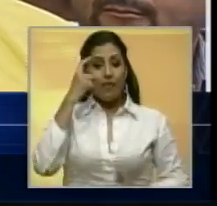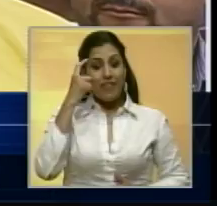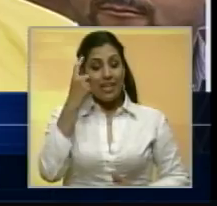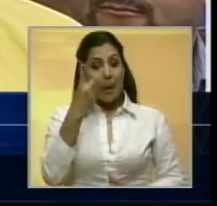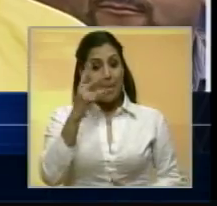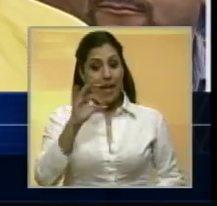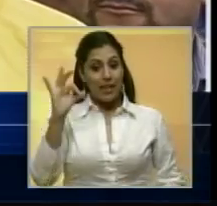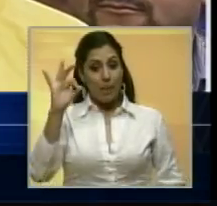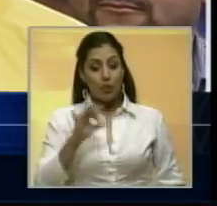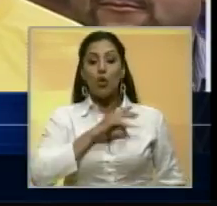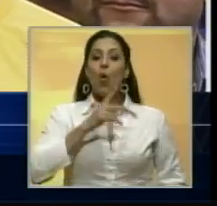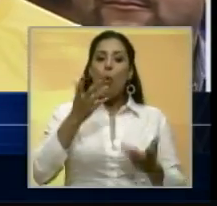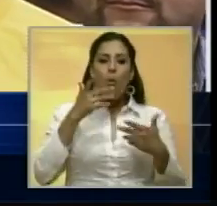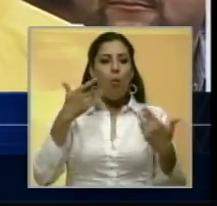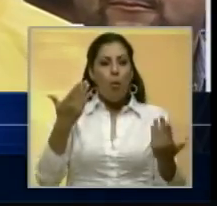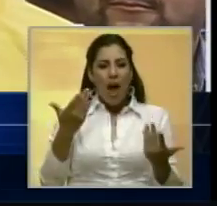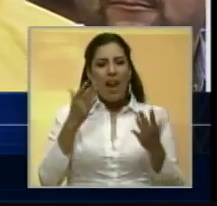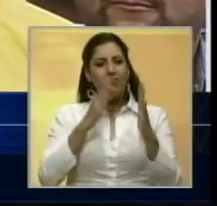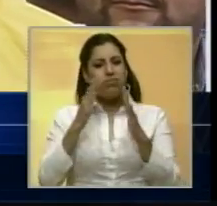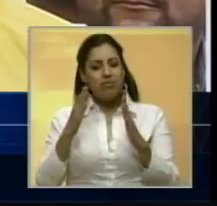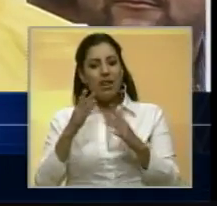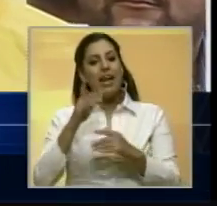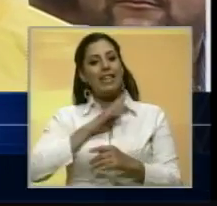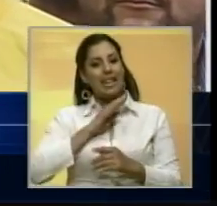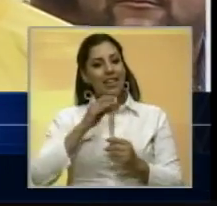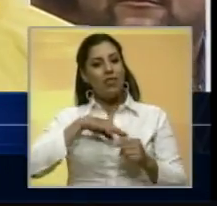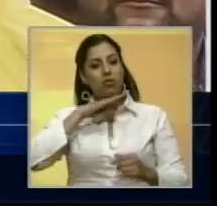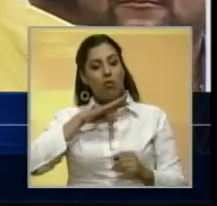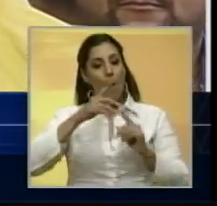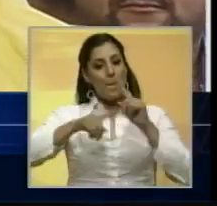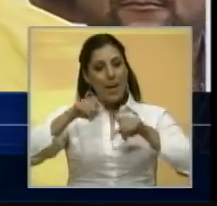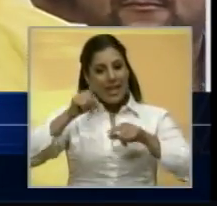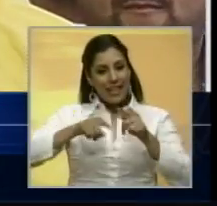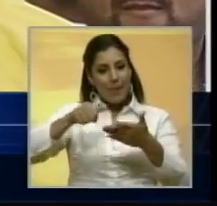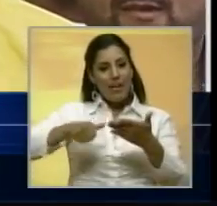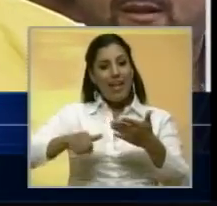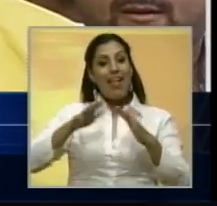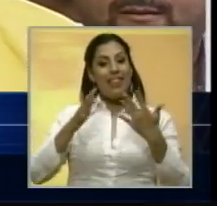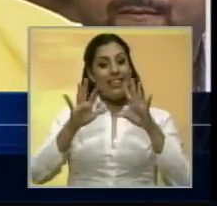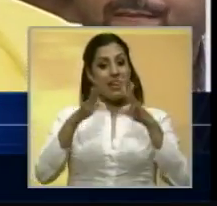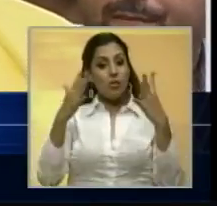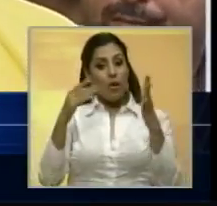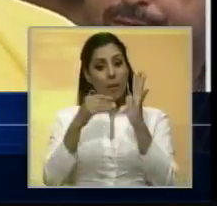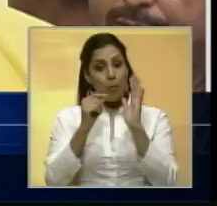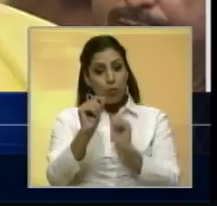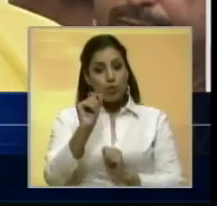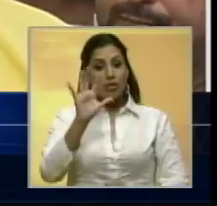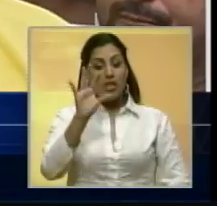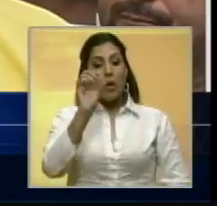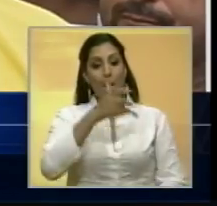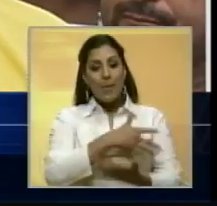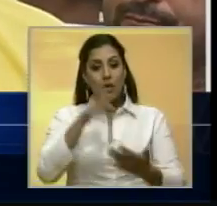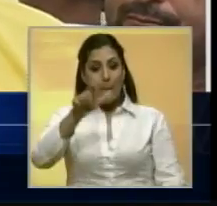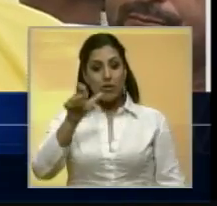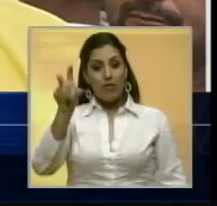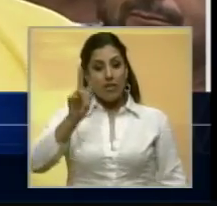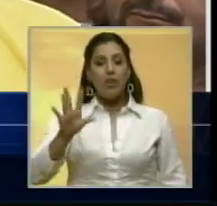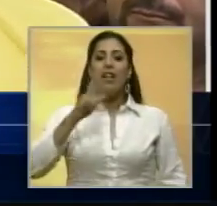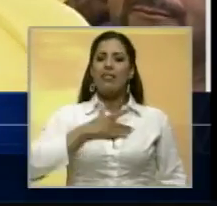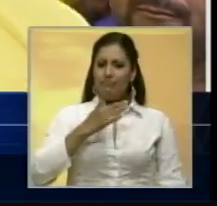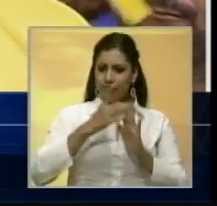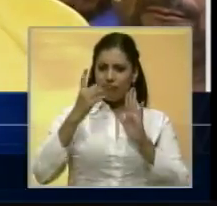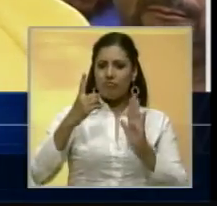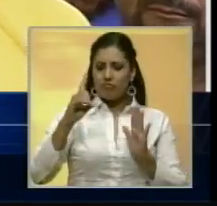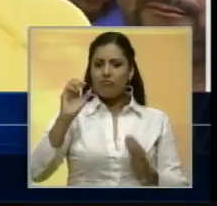del 20%, que nos digan cuáles son las condiciones, que tengamos suficientes máquinas para que 19.5 millones de venezolanos podamos ejercer nuestro derecho.